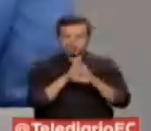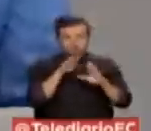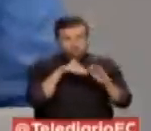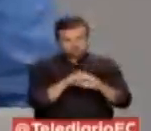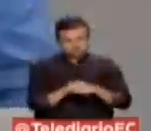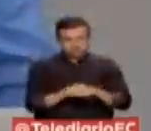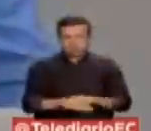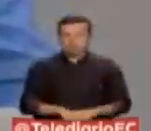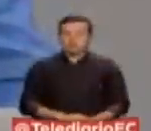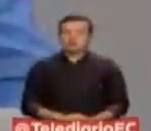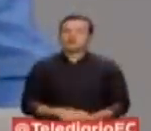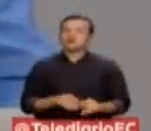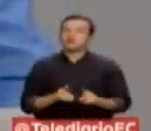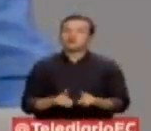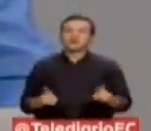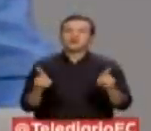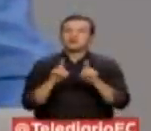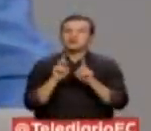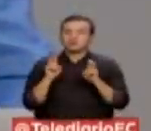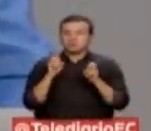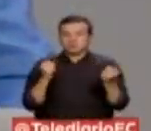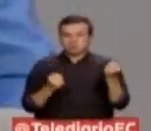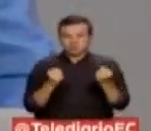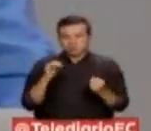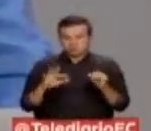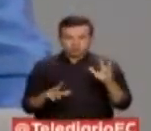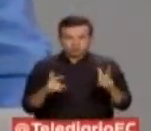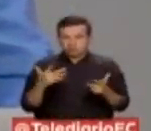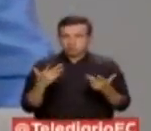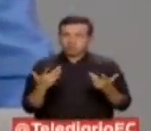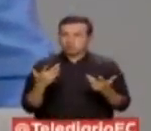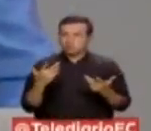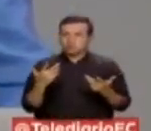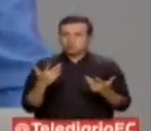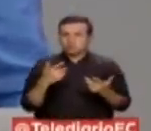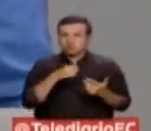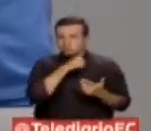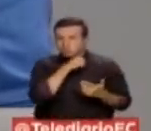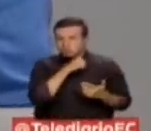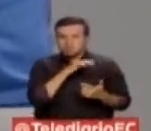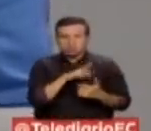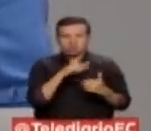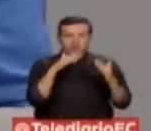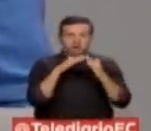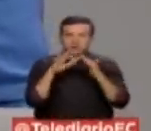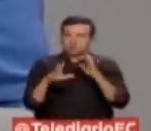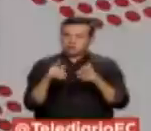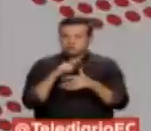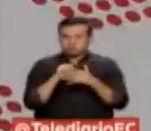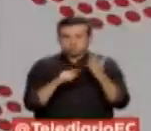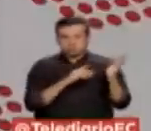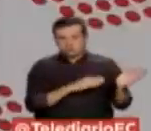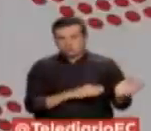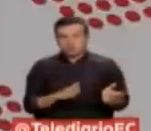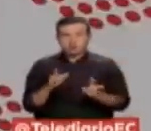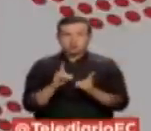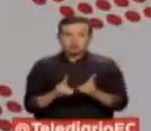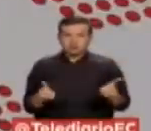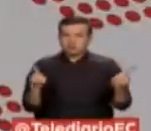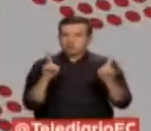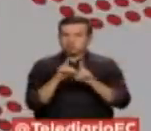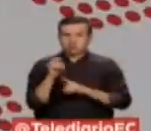consultar cómo están los datos sobre robo de vehículos asaltos robo de domicilios sí como le digo Son datos